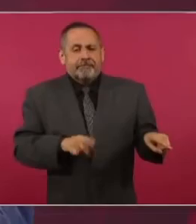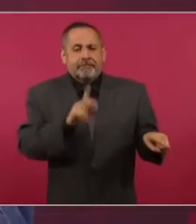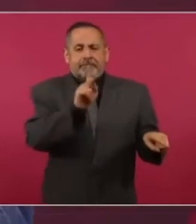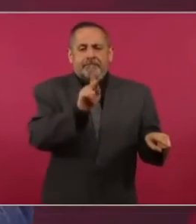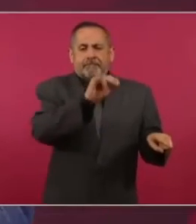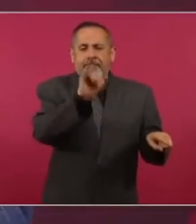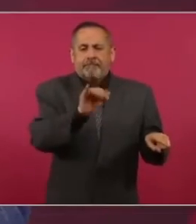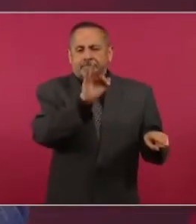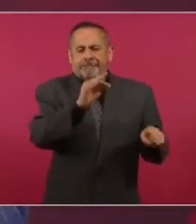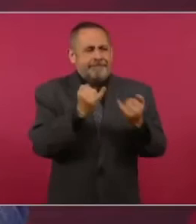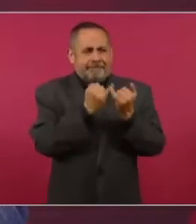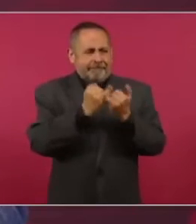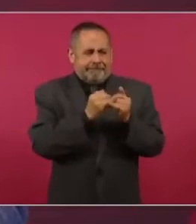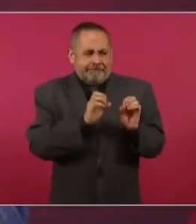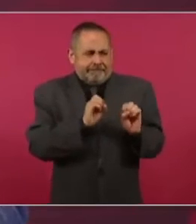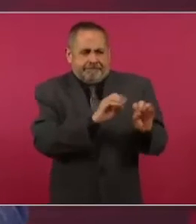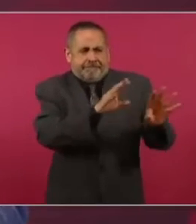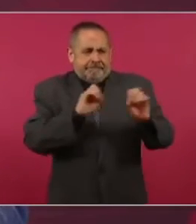Judicial.